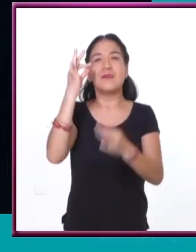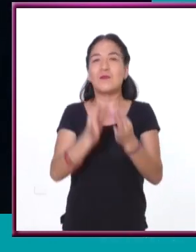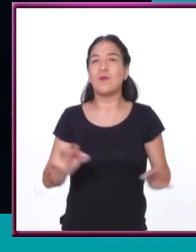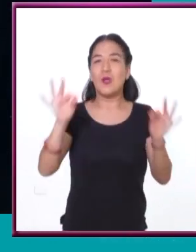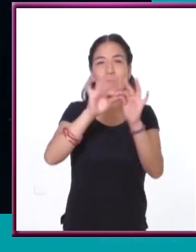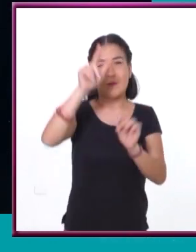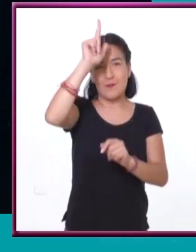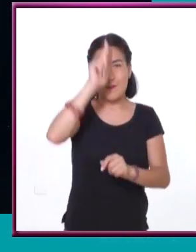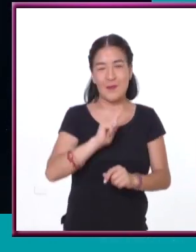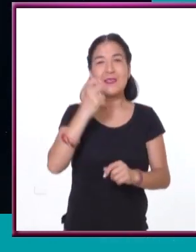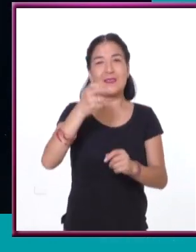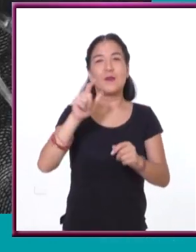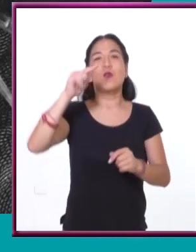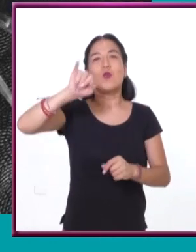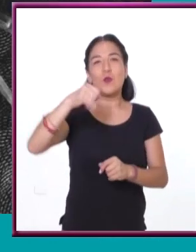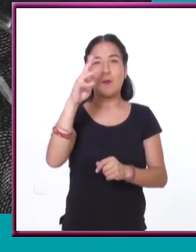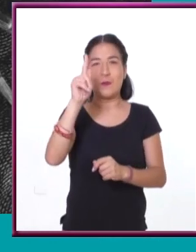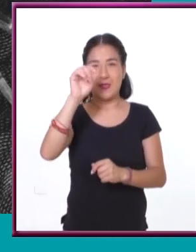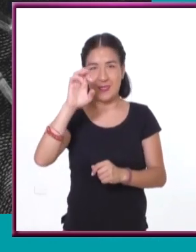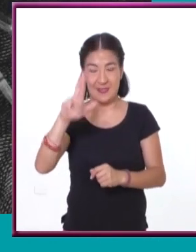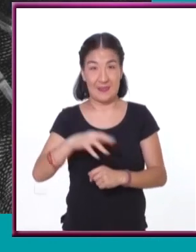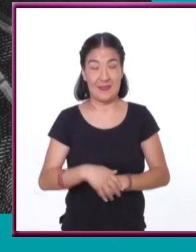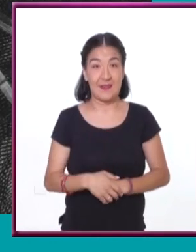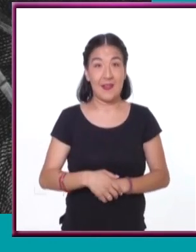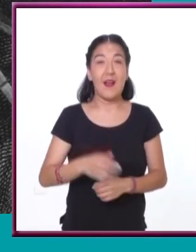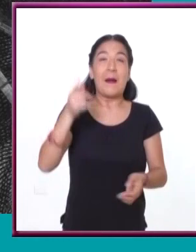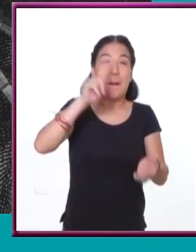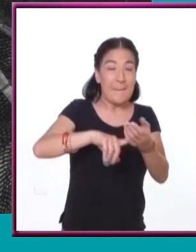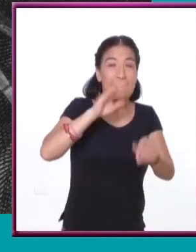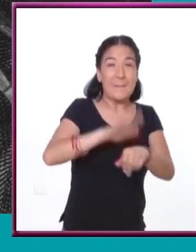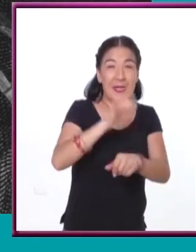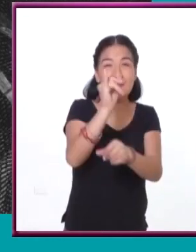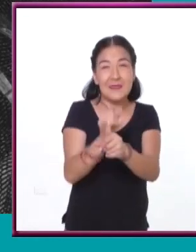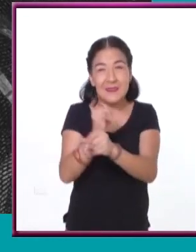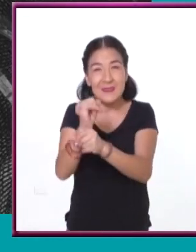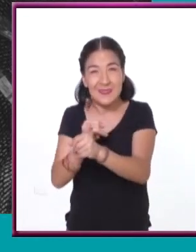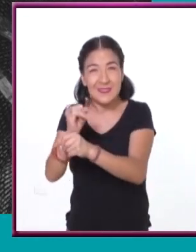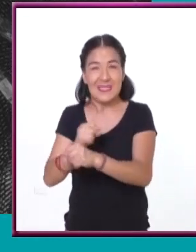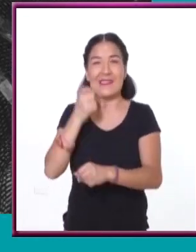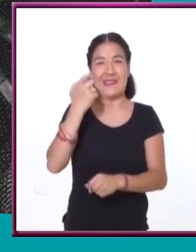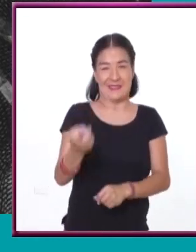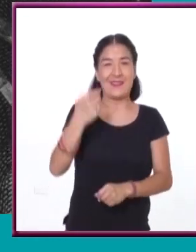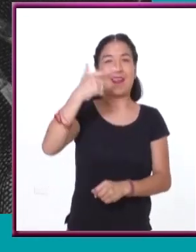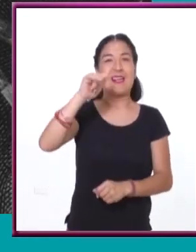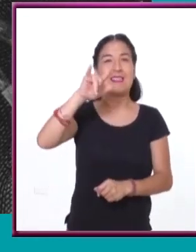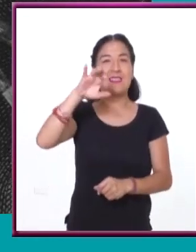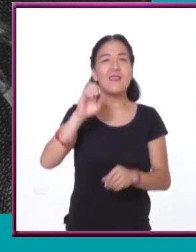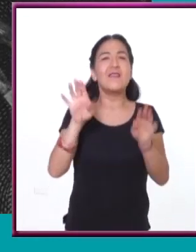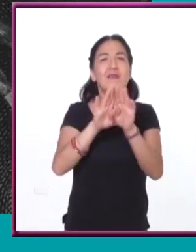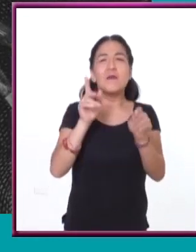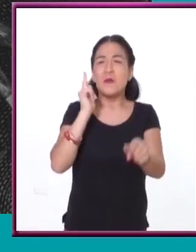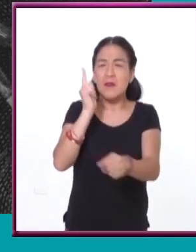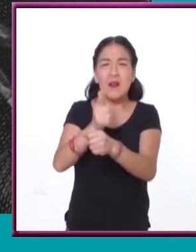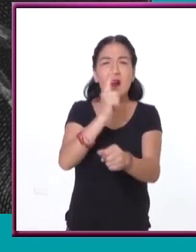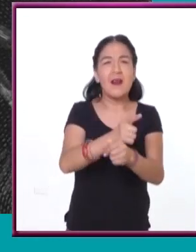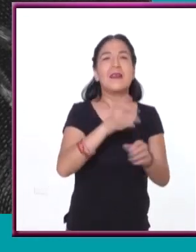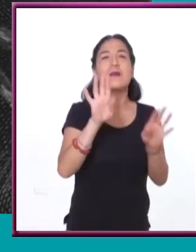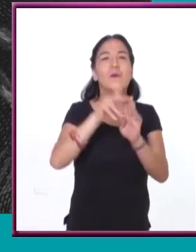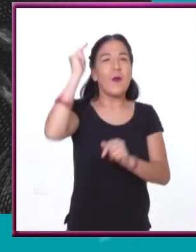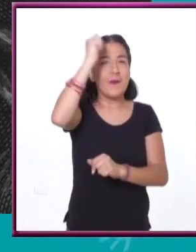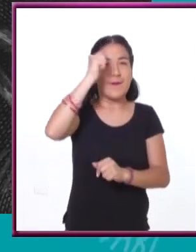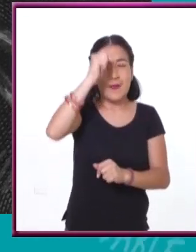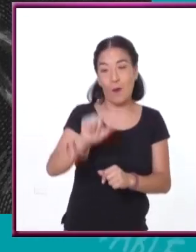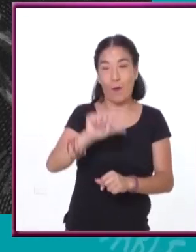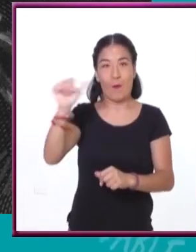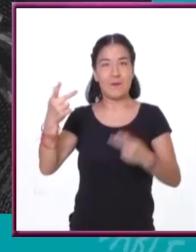principales lunas de Júpiter. Conforme investigaba más el cosmos, Galileo se dio cuenta que sus observaciones apoyaban la teoría